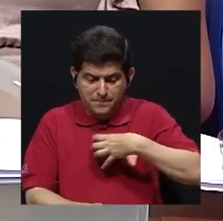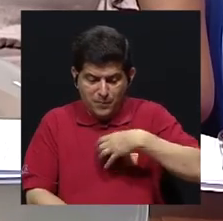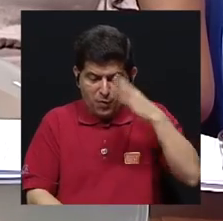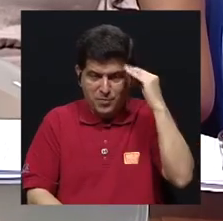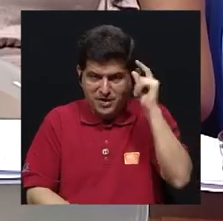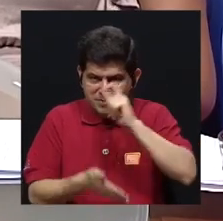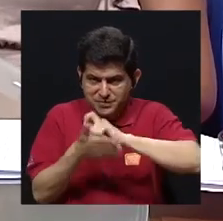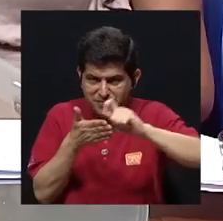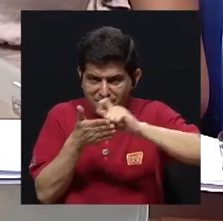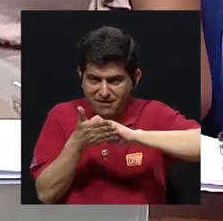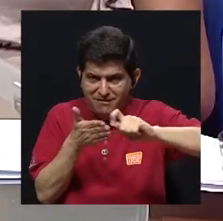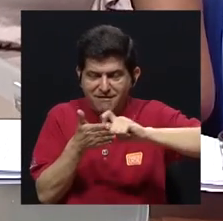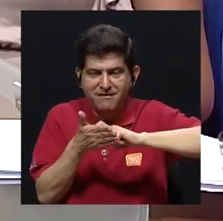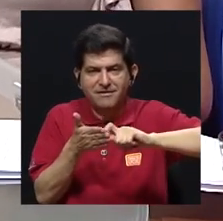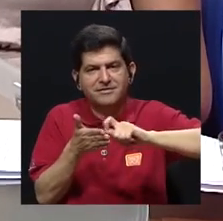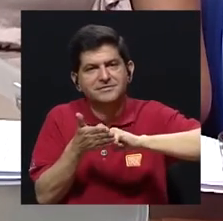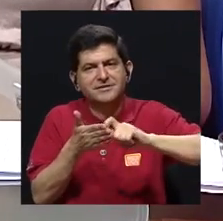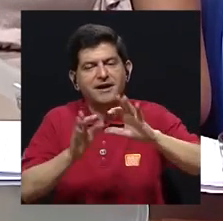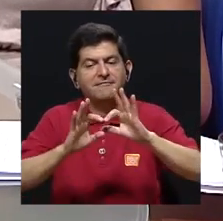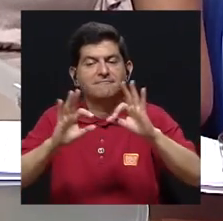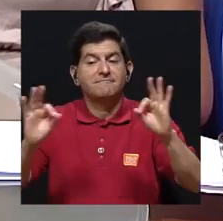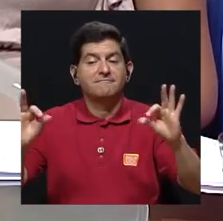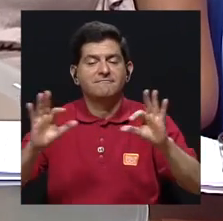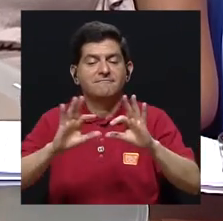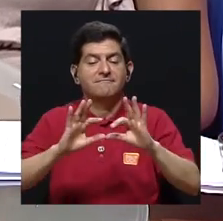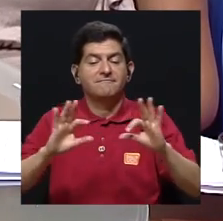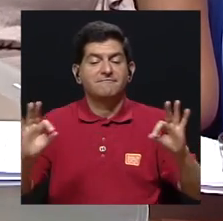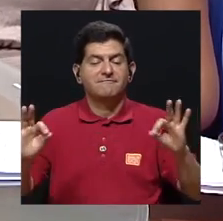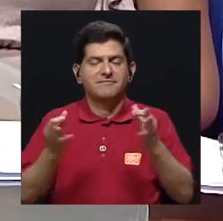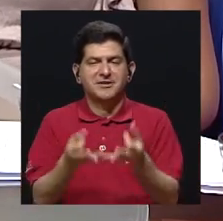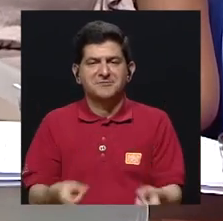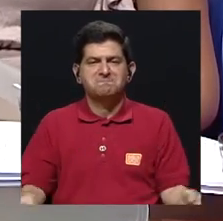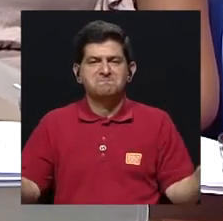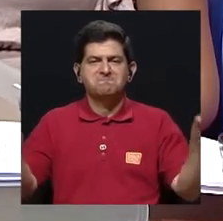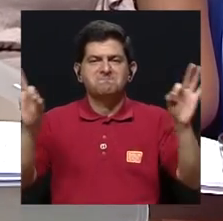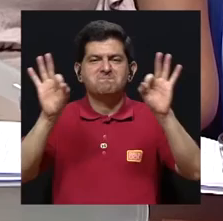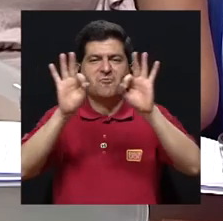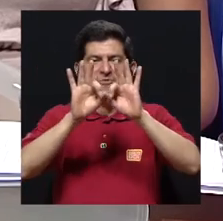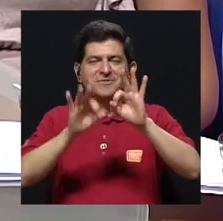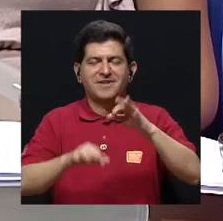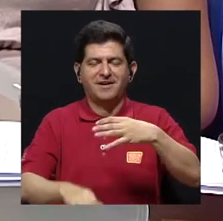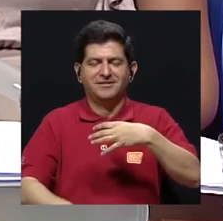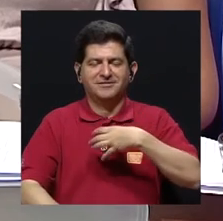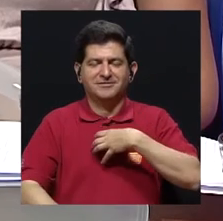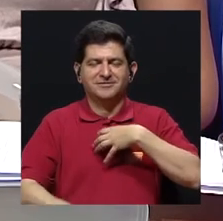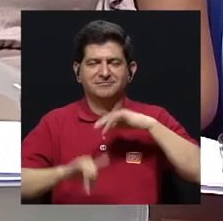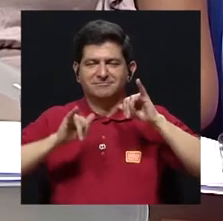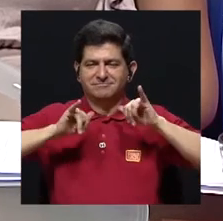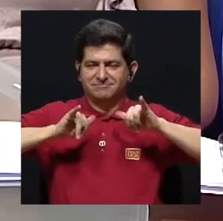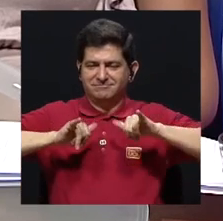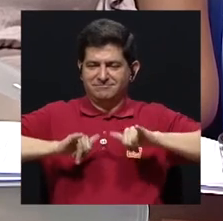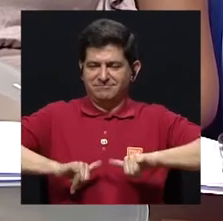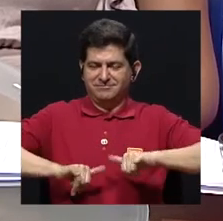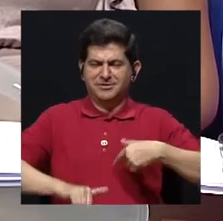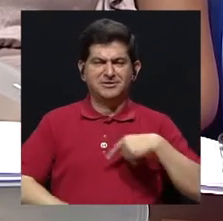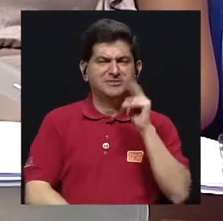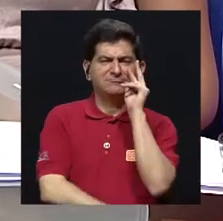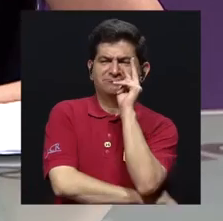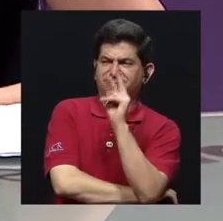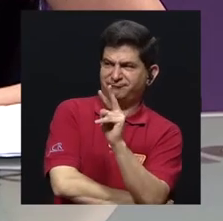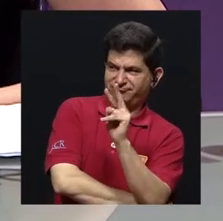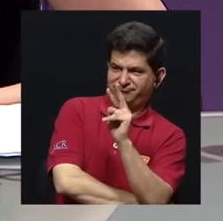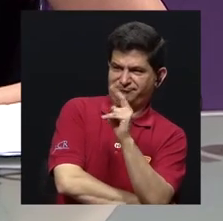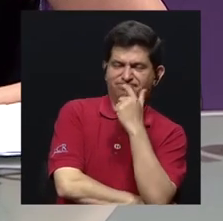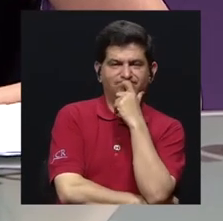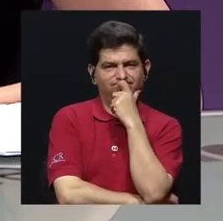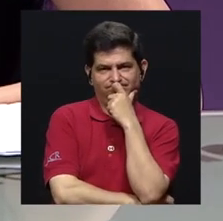recopilamos nuestras vivencias, recopilamos frases, ¿verdad?, que son importantes para tenerlas nosotras, ¿verdad?